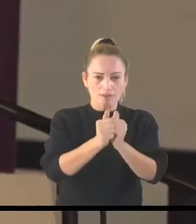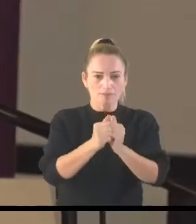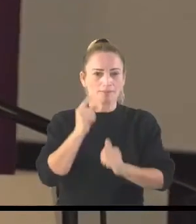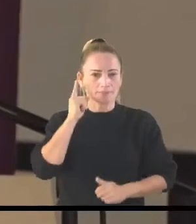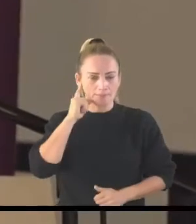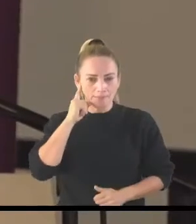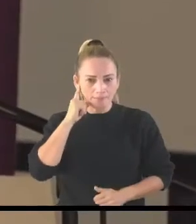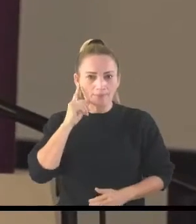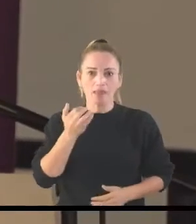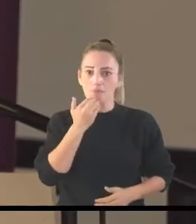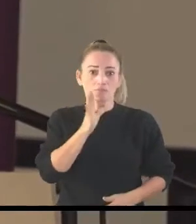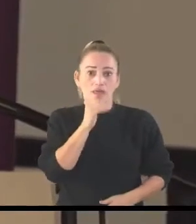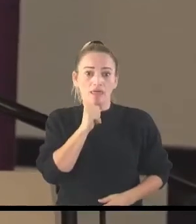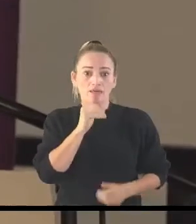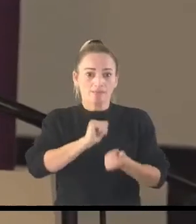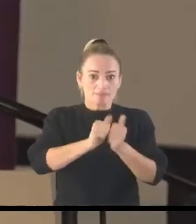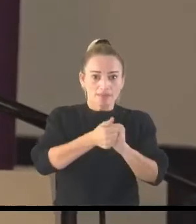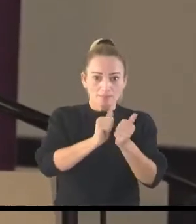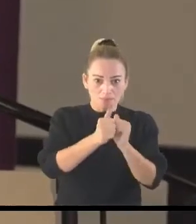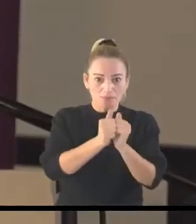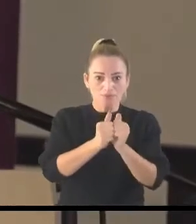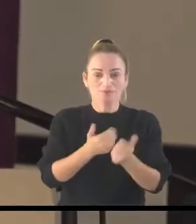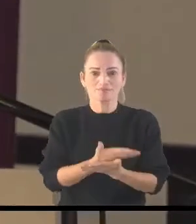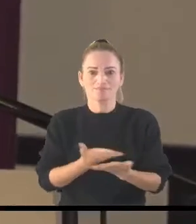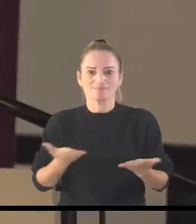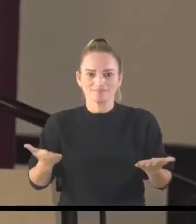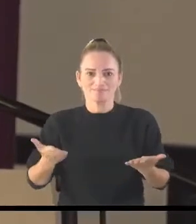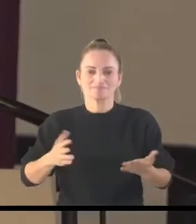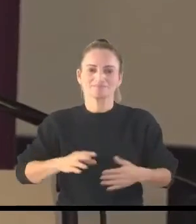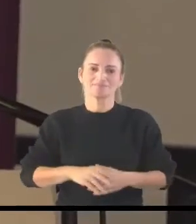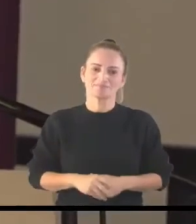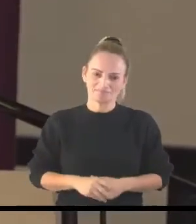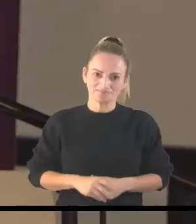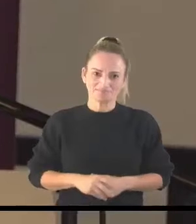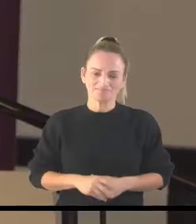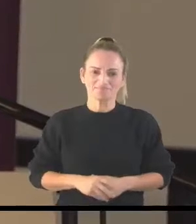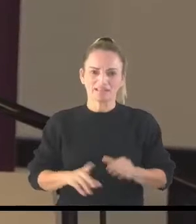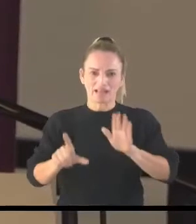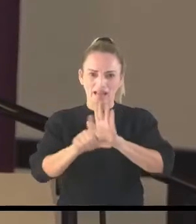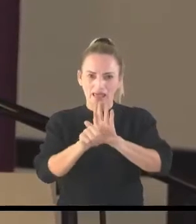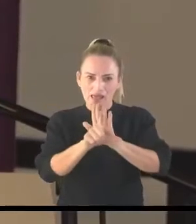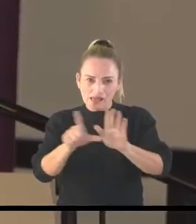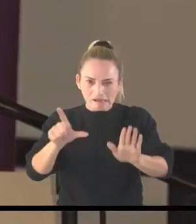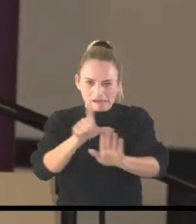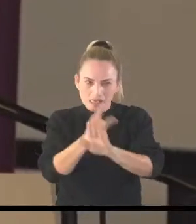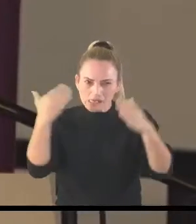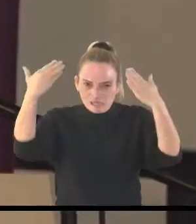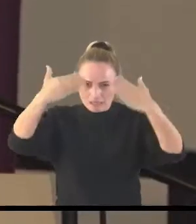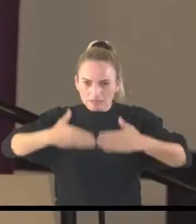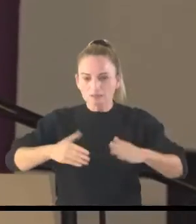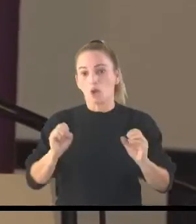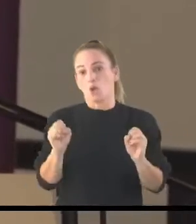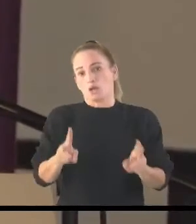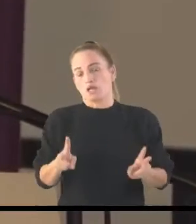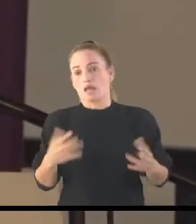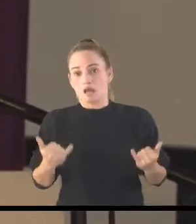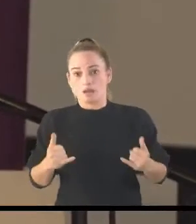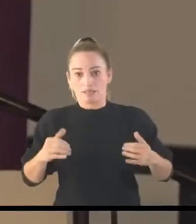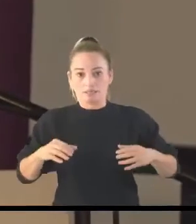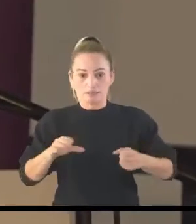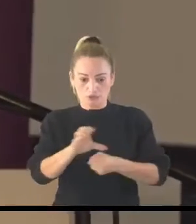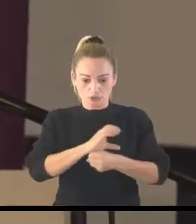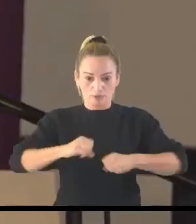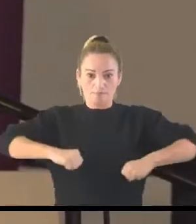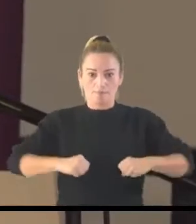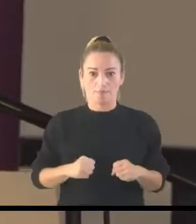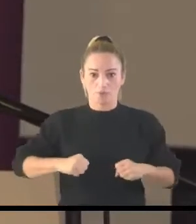enfoquen hacia el deporte y no se dejen sonsacar por grupos al margen de la ley. Si bien estamos acá en